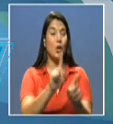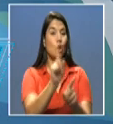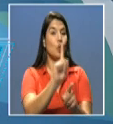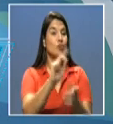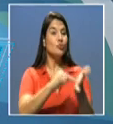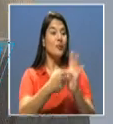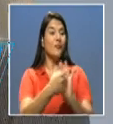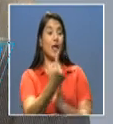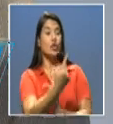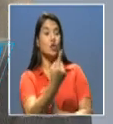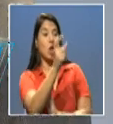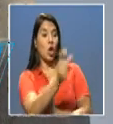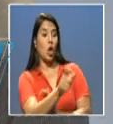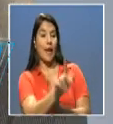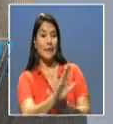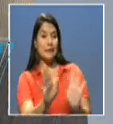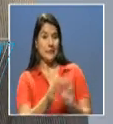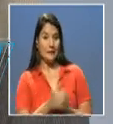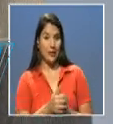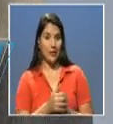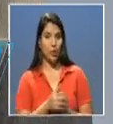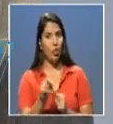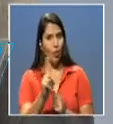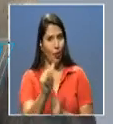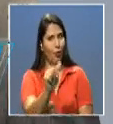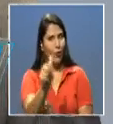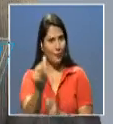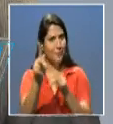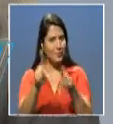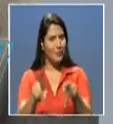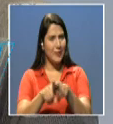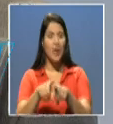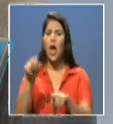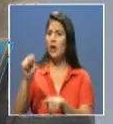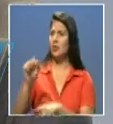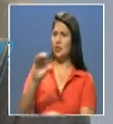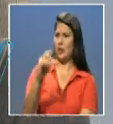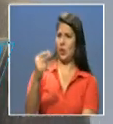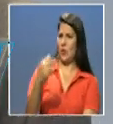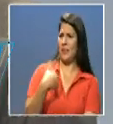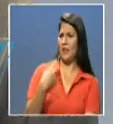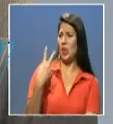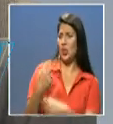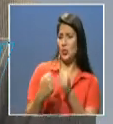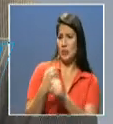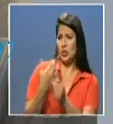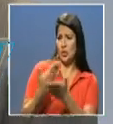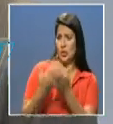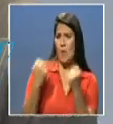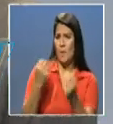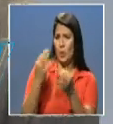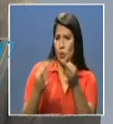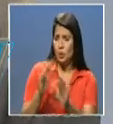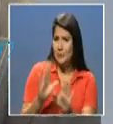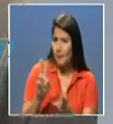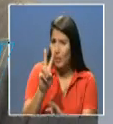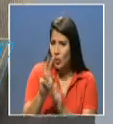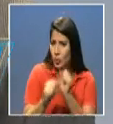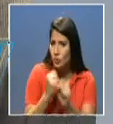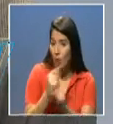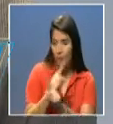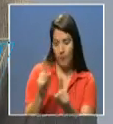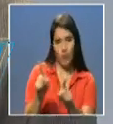eso tiene apenas 2 años de haber llegado, pero nos vamos más atrás. Vea que se está de nuevo integrando